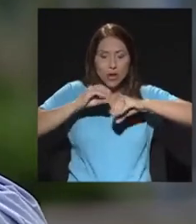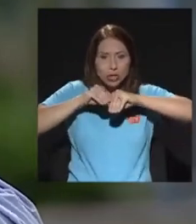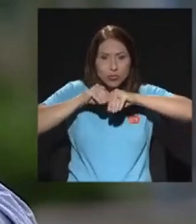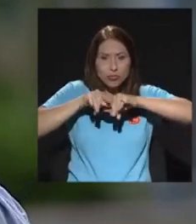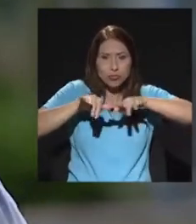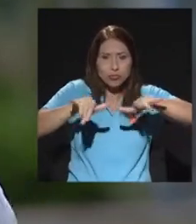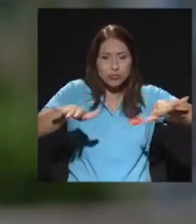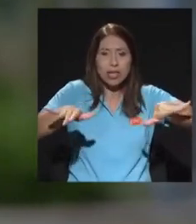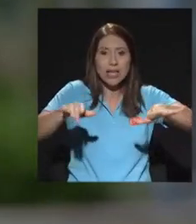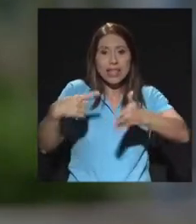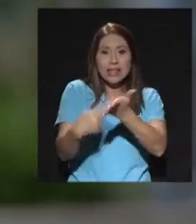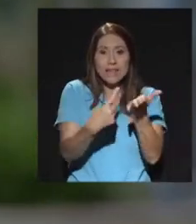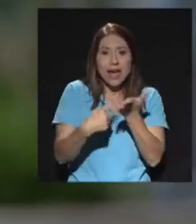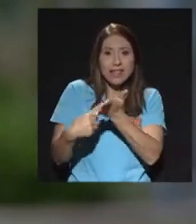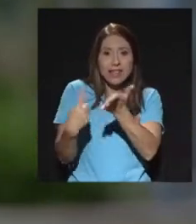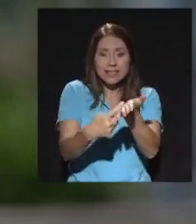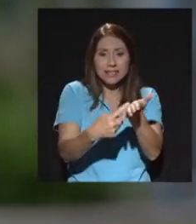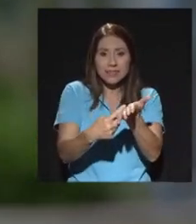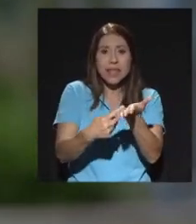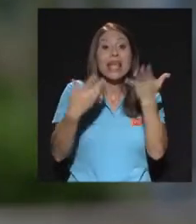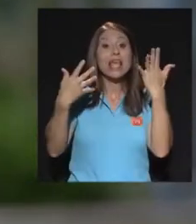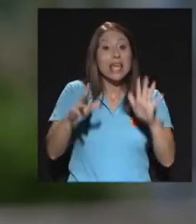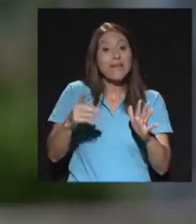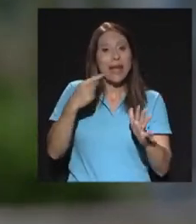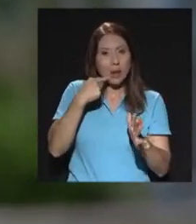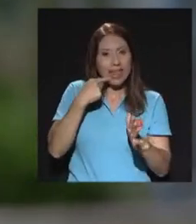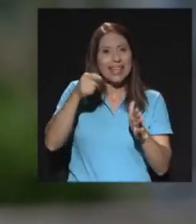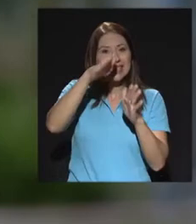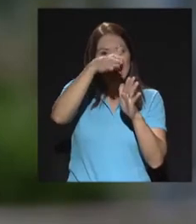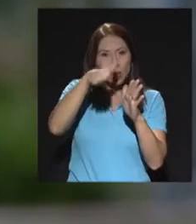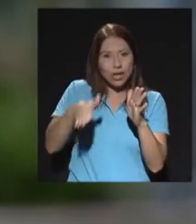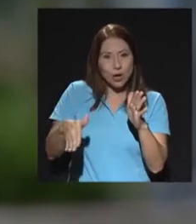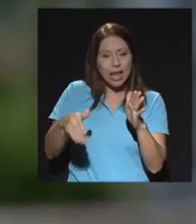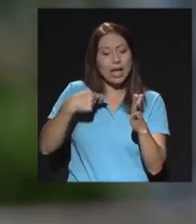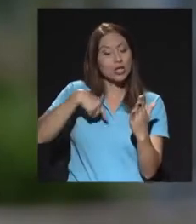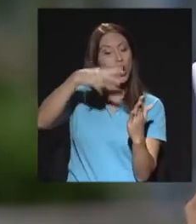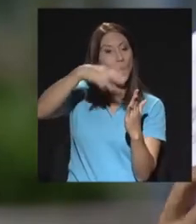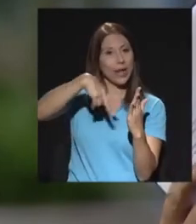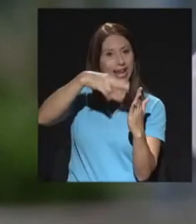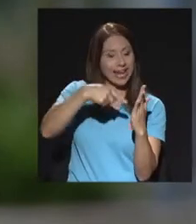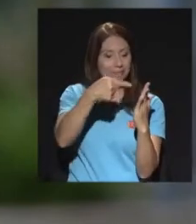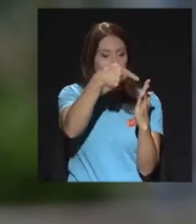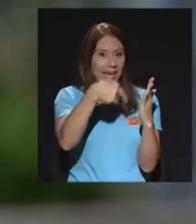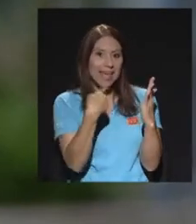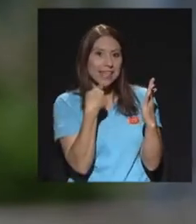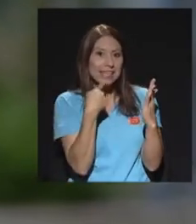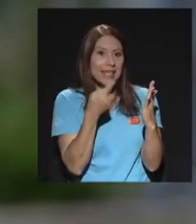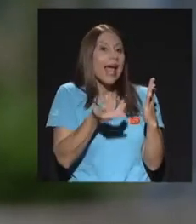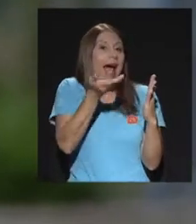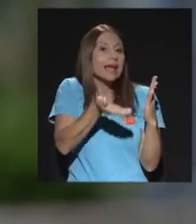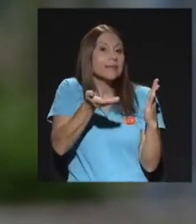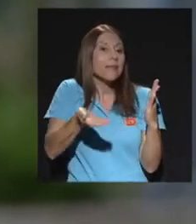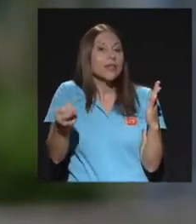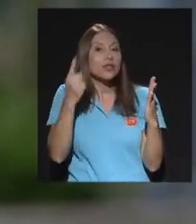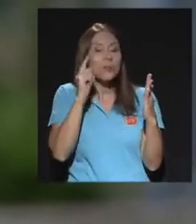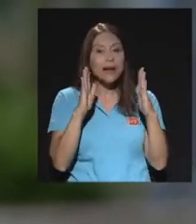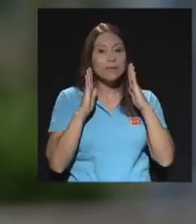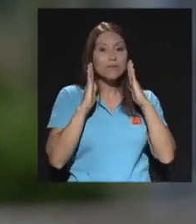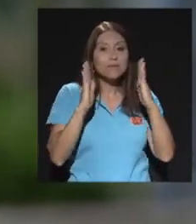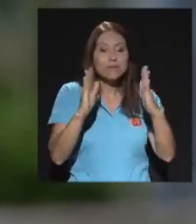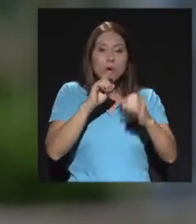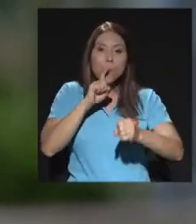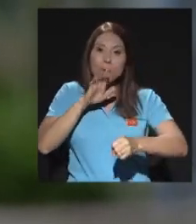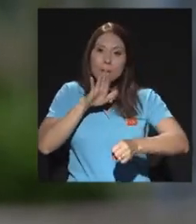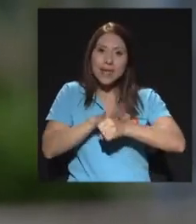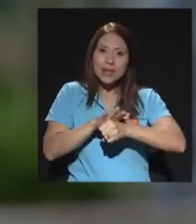fui a leerme, la Contraloría lo que dice es así: aspectos a considerar para el cumplimiento de la disposición